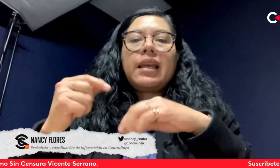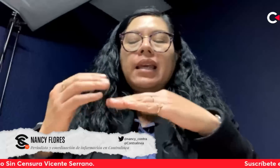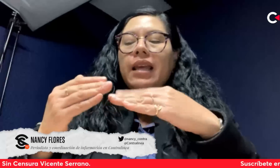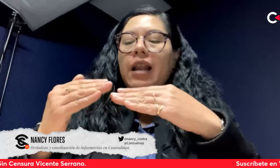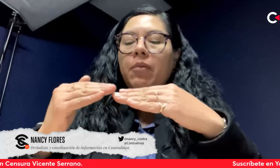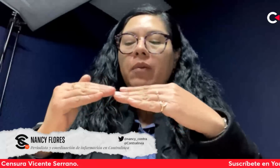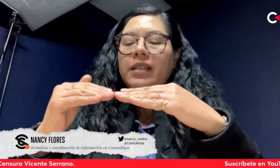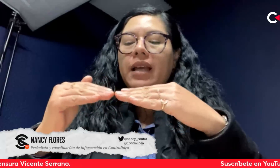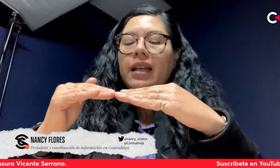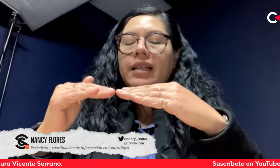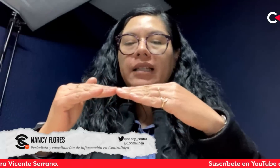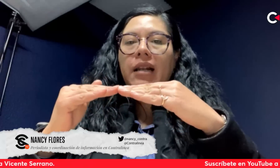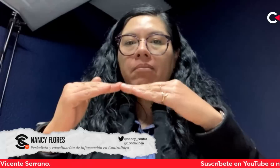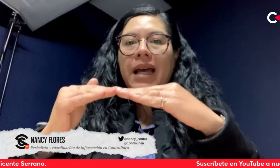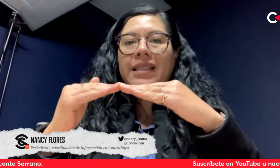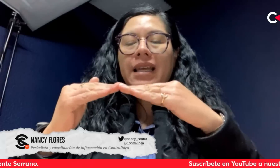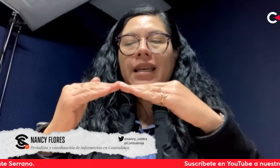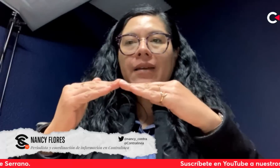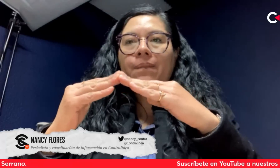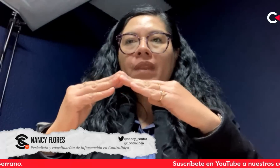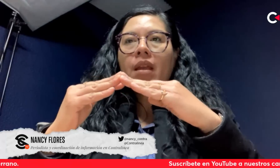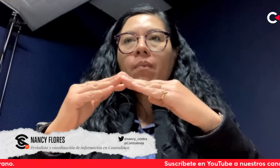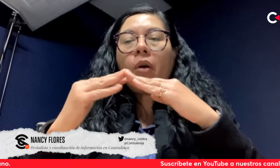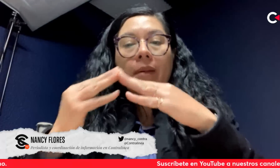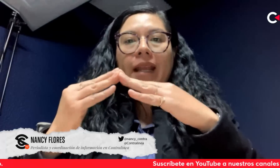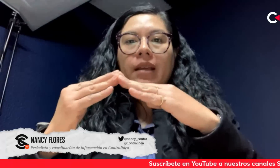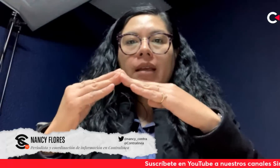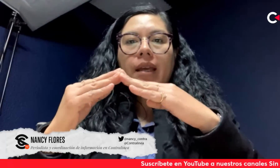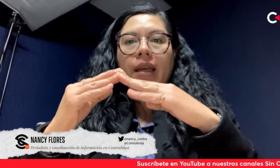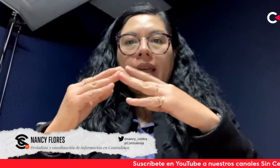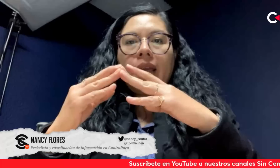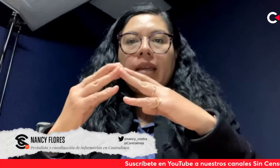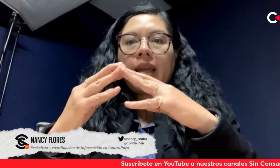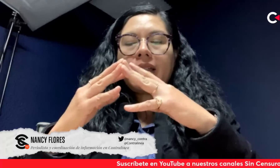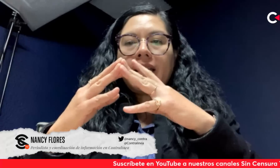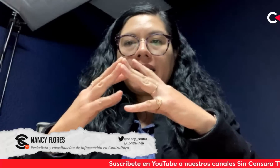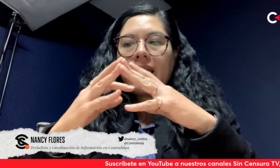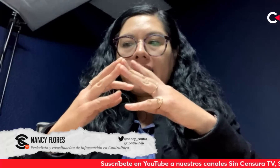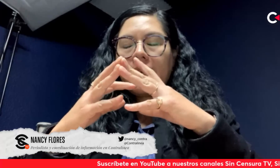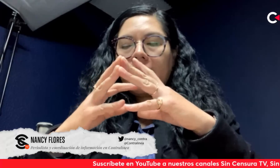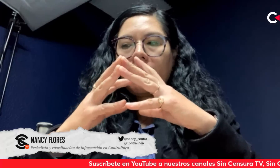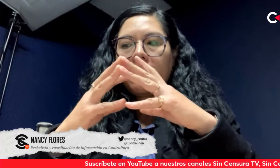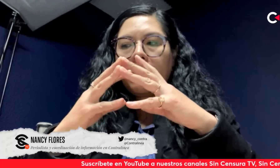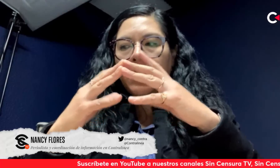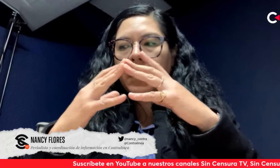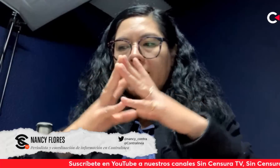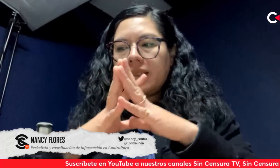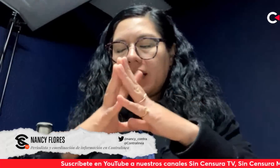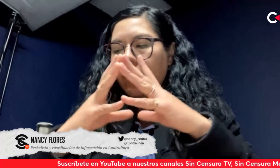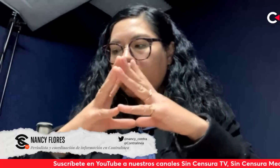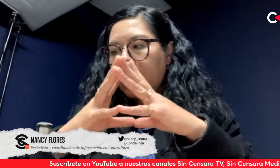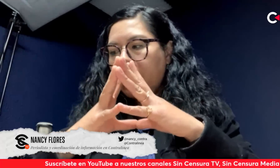que es que la pobreza en el decil más pobre que es el